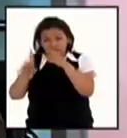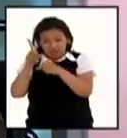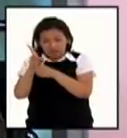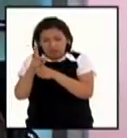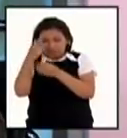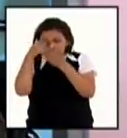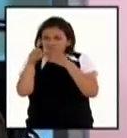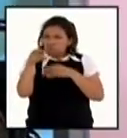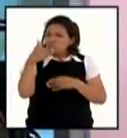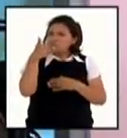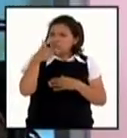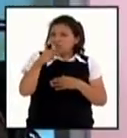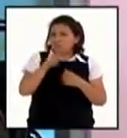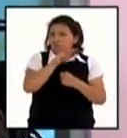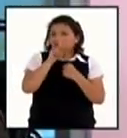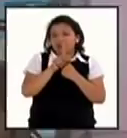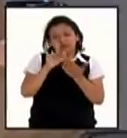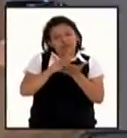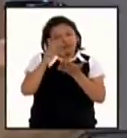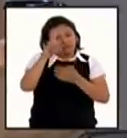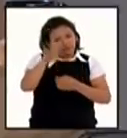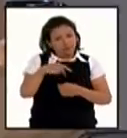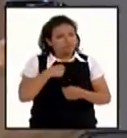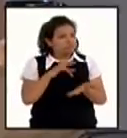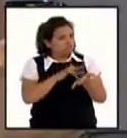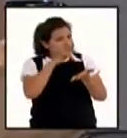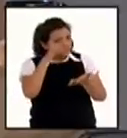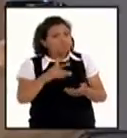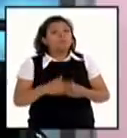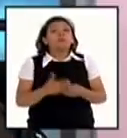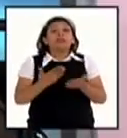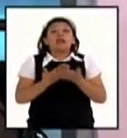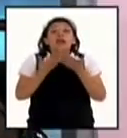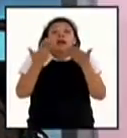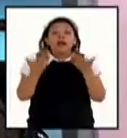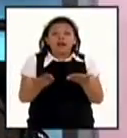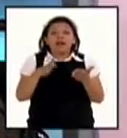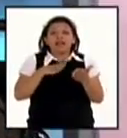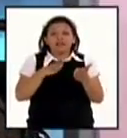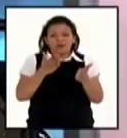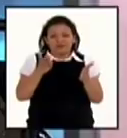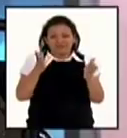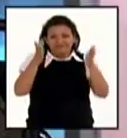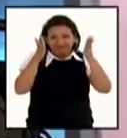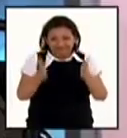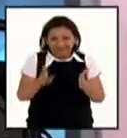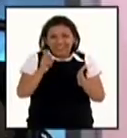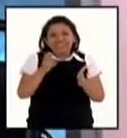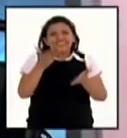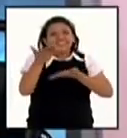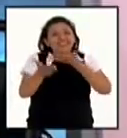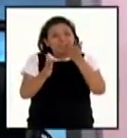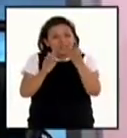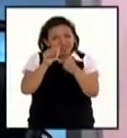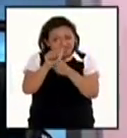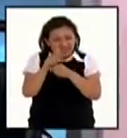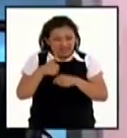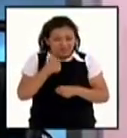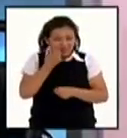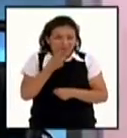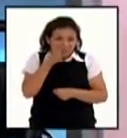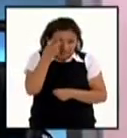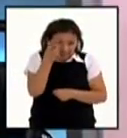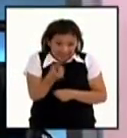lo hace en este país, Elio. De verdad, muchas gracias. Muchas gracias. Y bueno, ahora vamos a esta sección que tiene que ver con el servicio social. Yo les quiero decir que